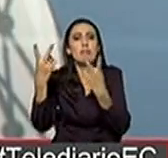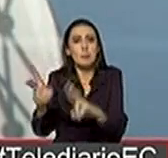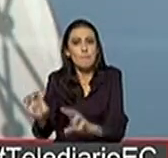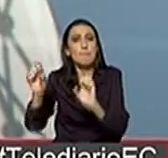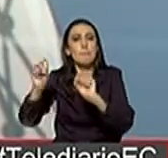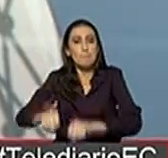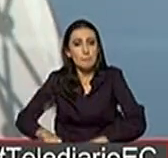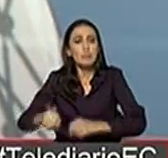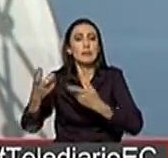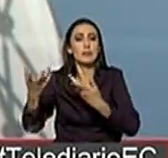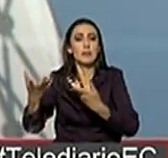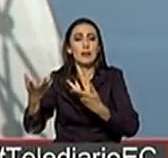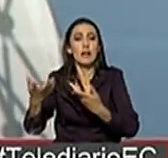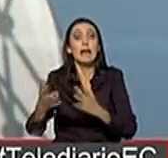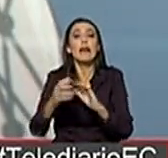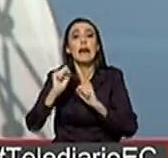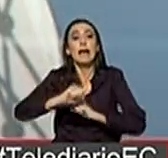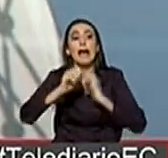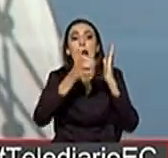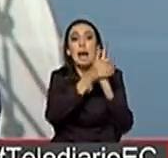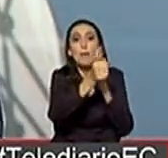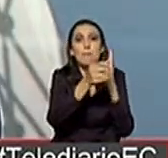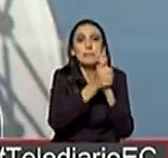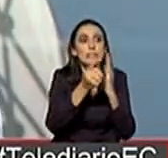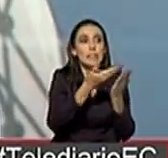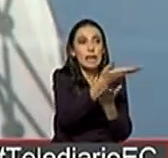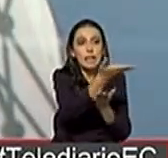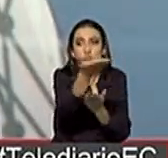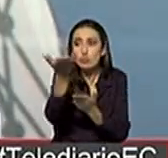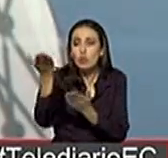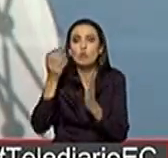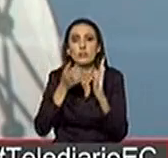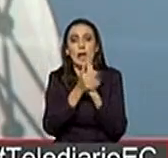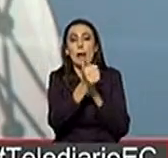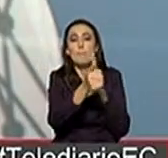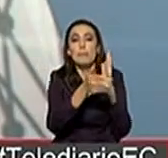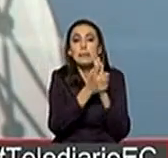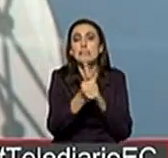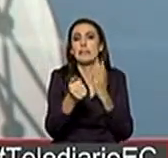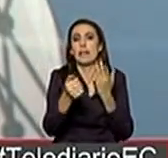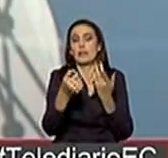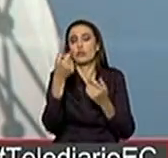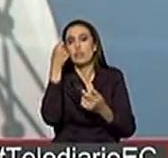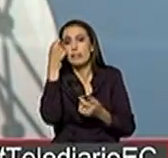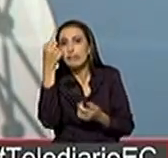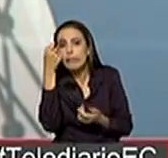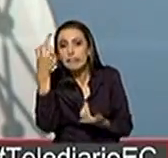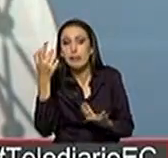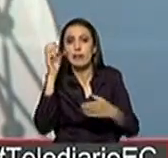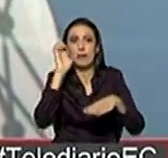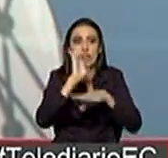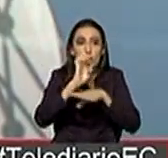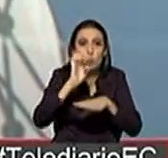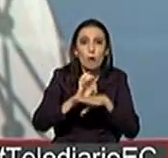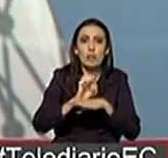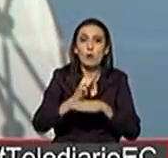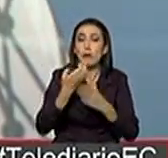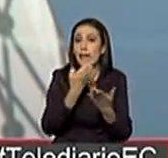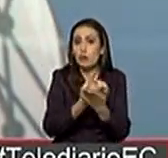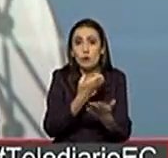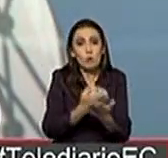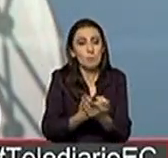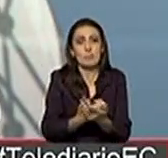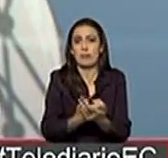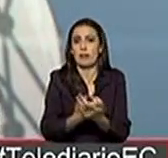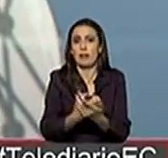tenemos que tener la capacidad de abrir nuestro entendimiento y comprender que el ecuador está pasando por un